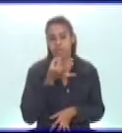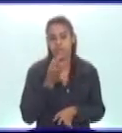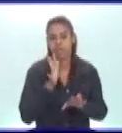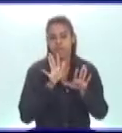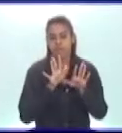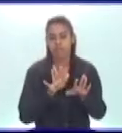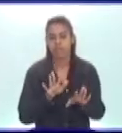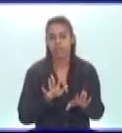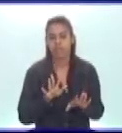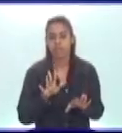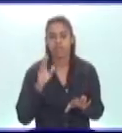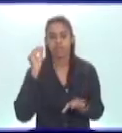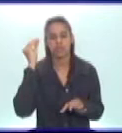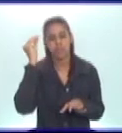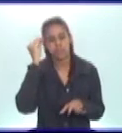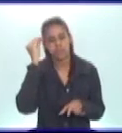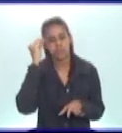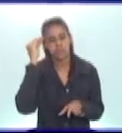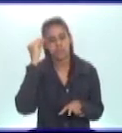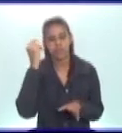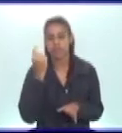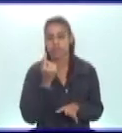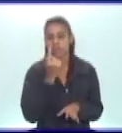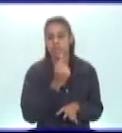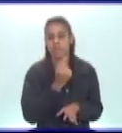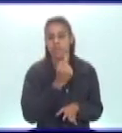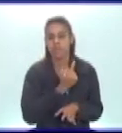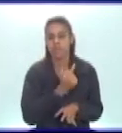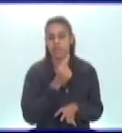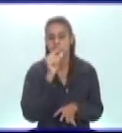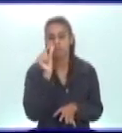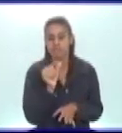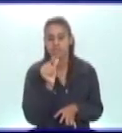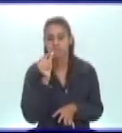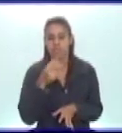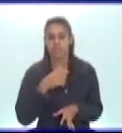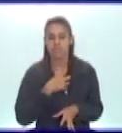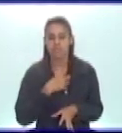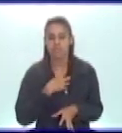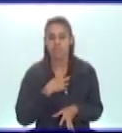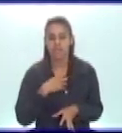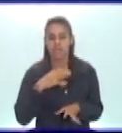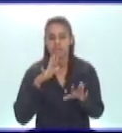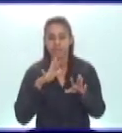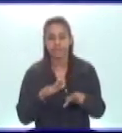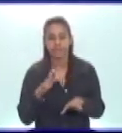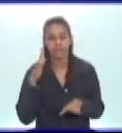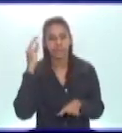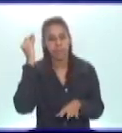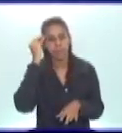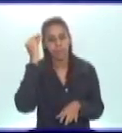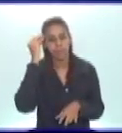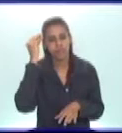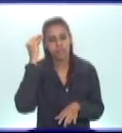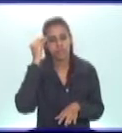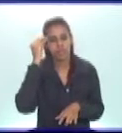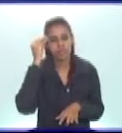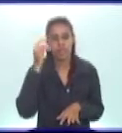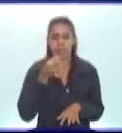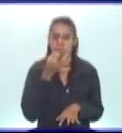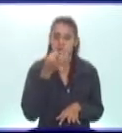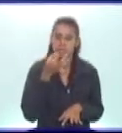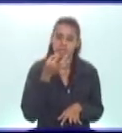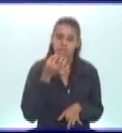de aprendizaje. Cada persona y cada niño tiene un ritmo de aprendizaje diferente. Unos aprendemos con una